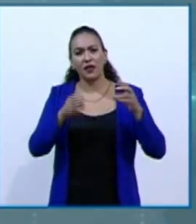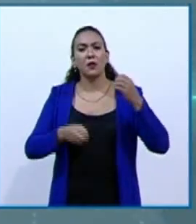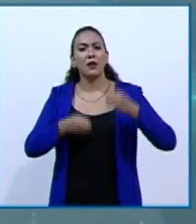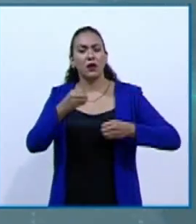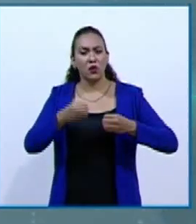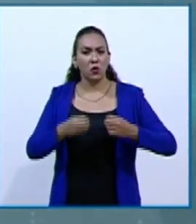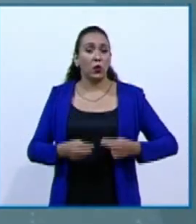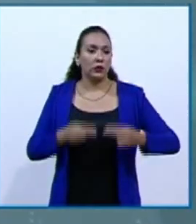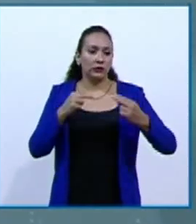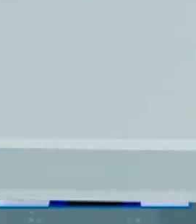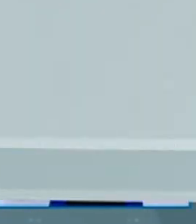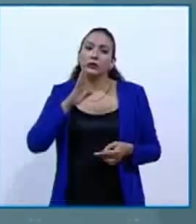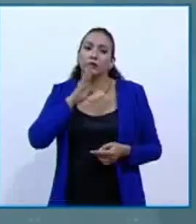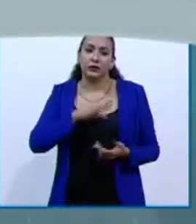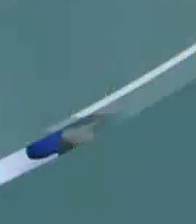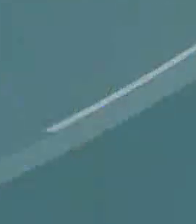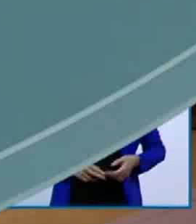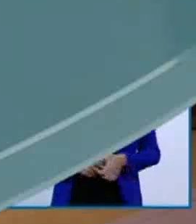comercio.